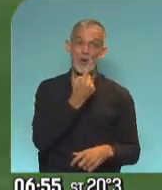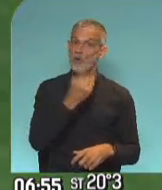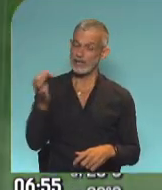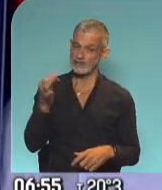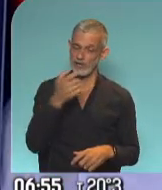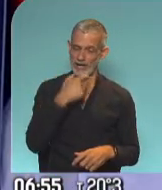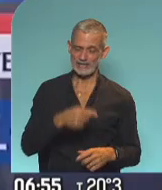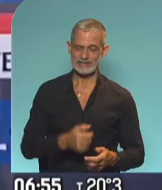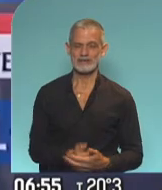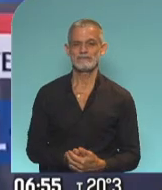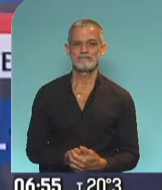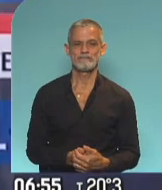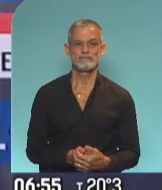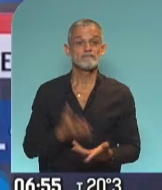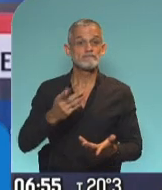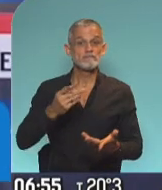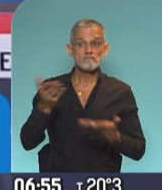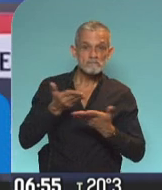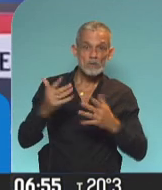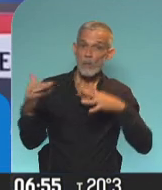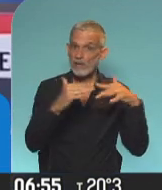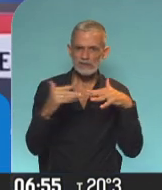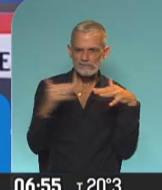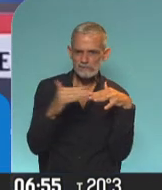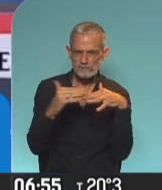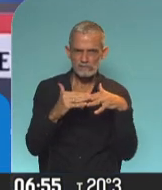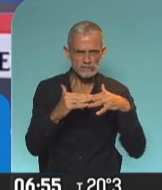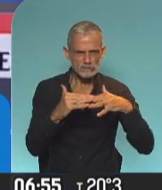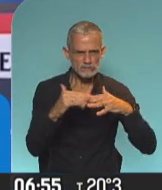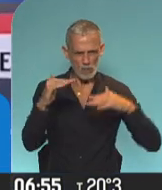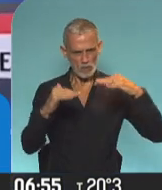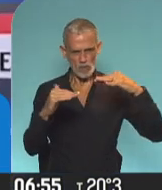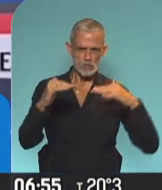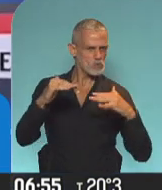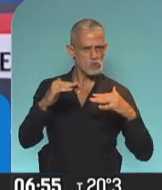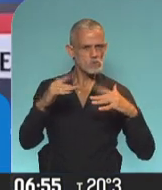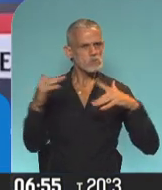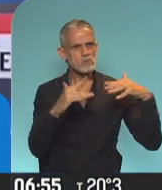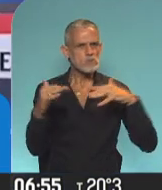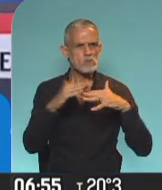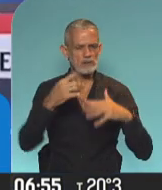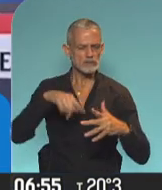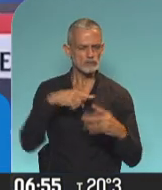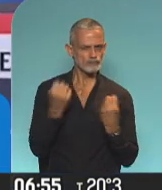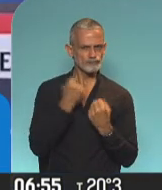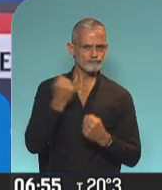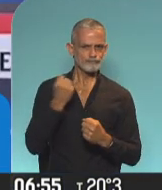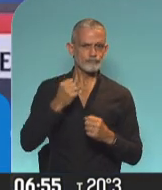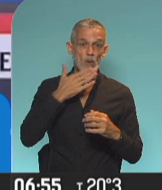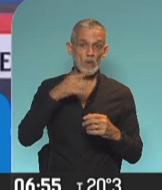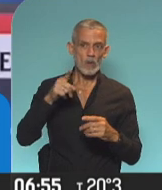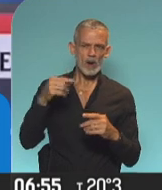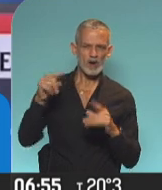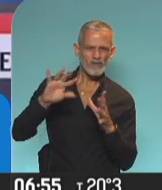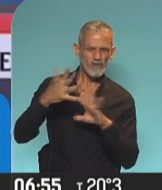Academia. Fue un partido trabado, parejo. Tuvimos ocasiones nosotros, ellos lo buscaron de